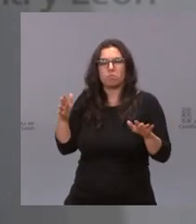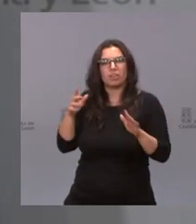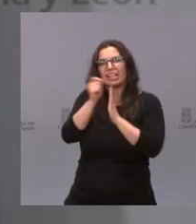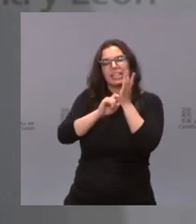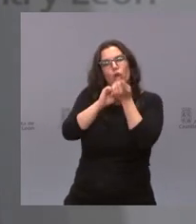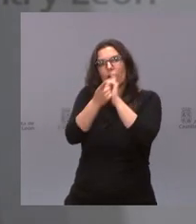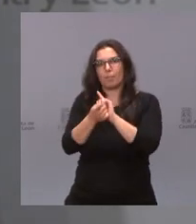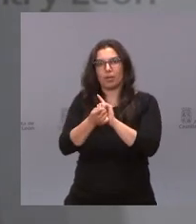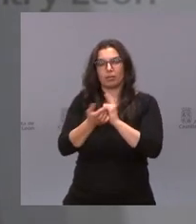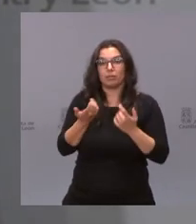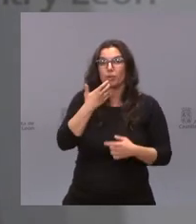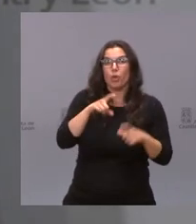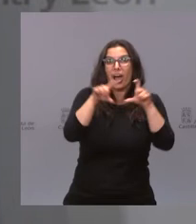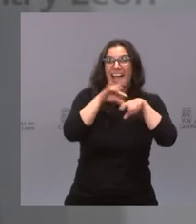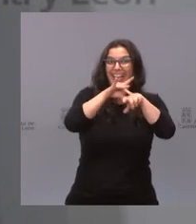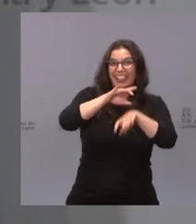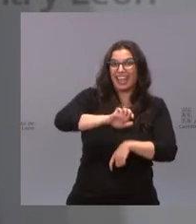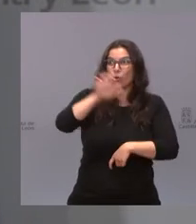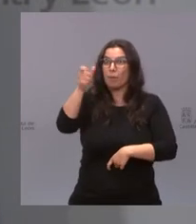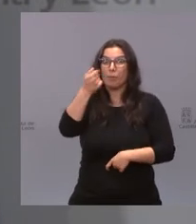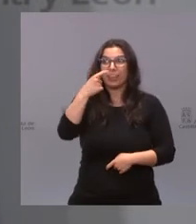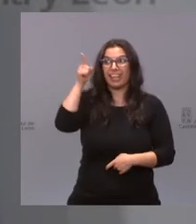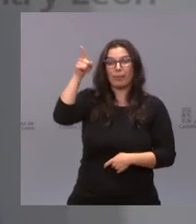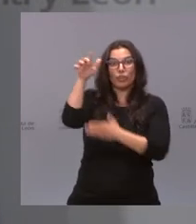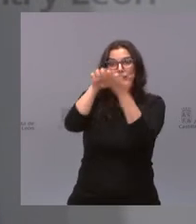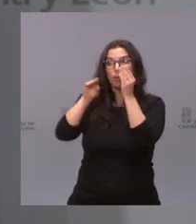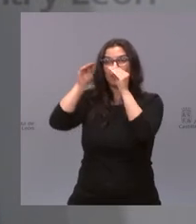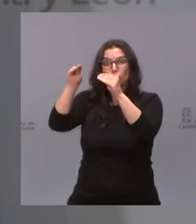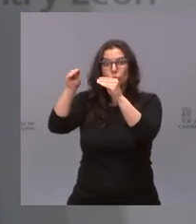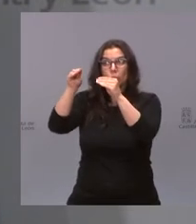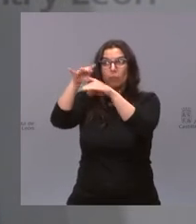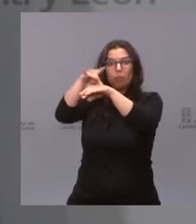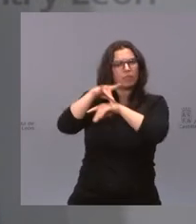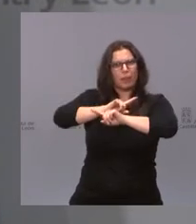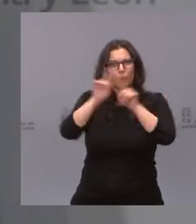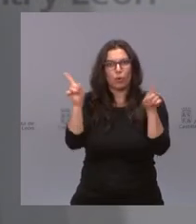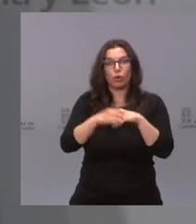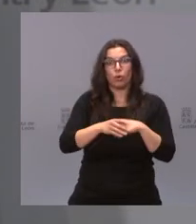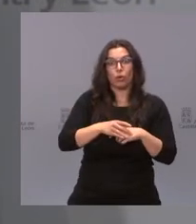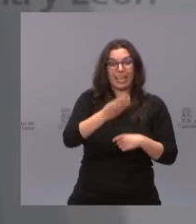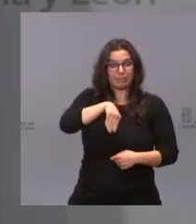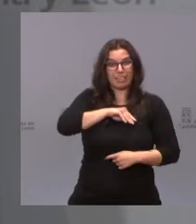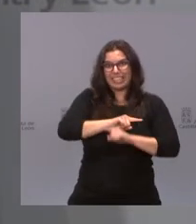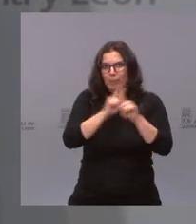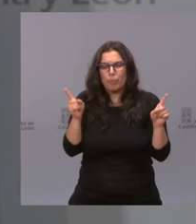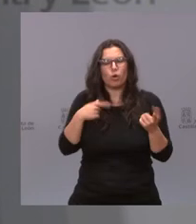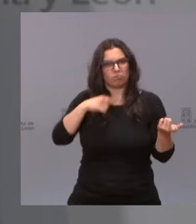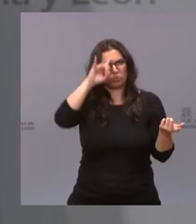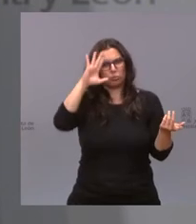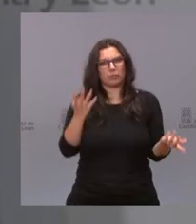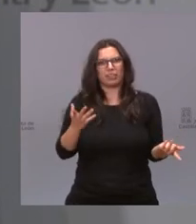la Agencia Europea del Medicamento. Es que ni siquiera la Agencia Española del Medicamento emite informe a este respecto. Es que es muy